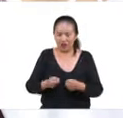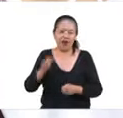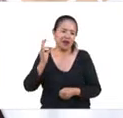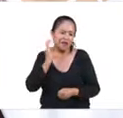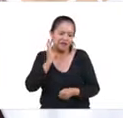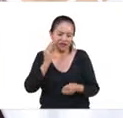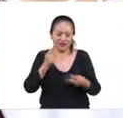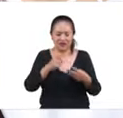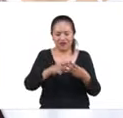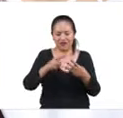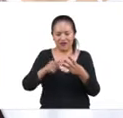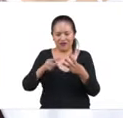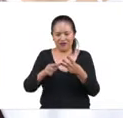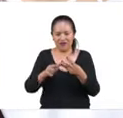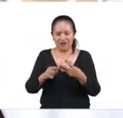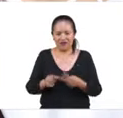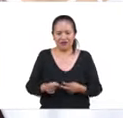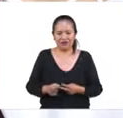y están